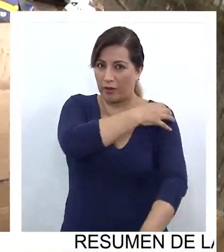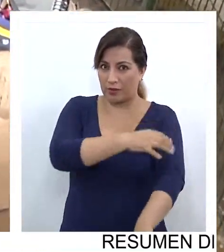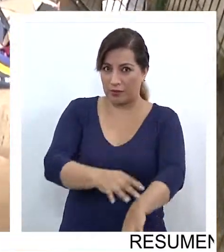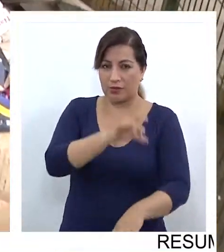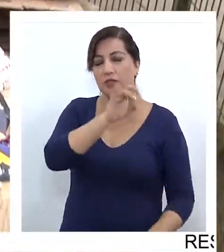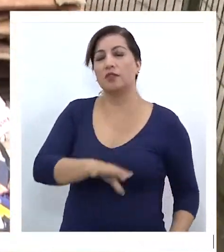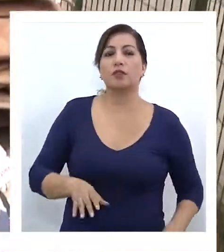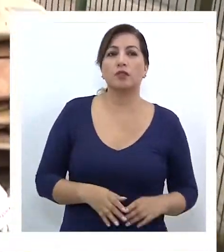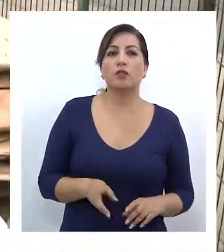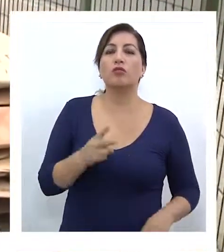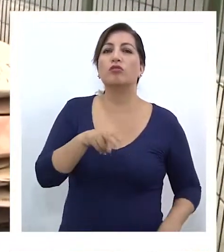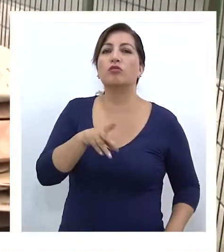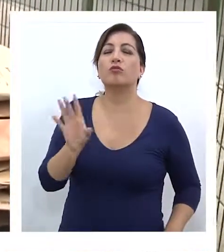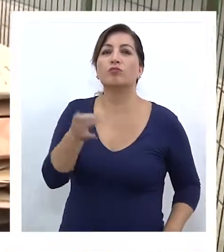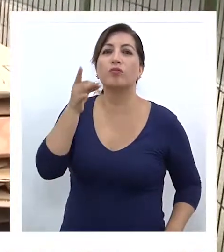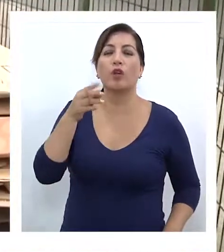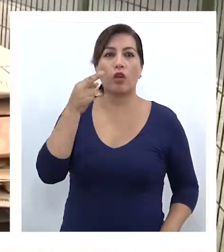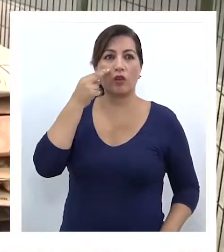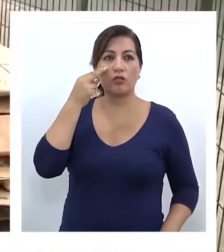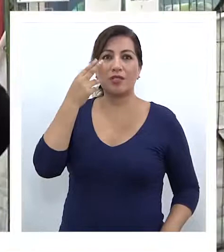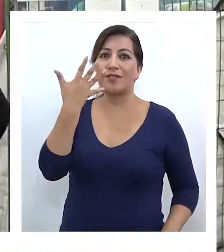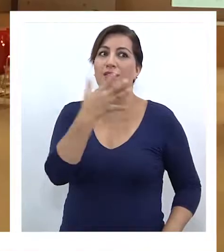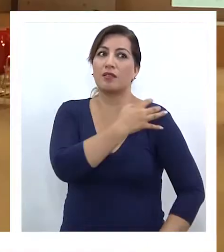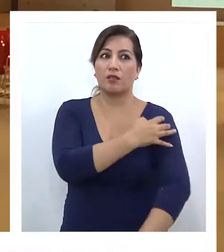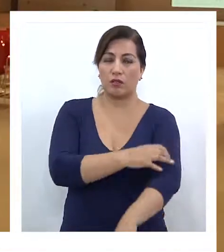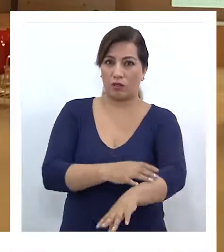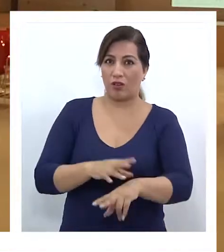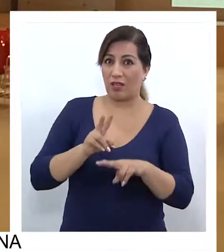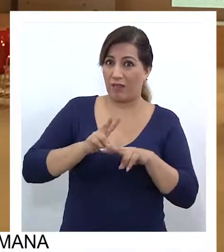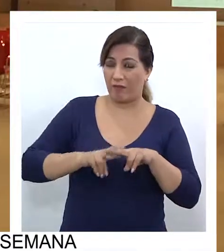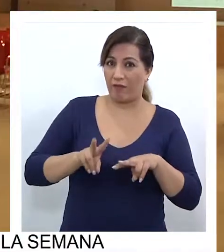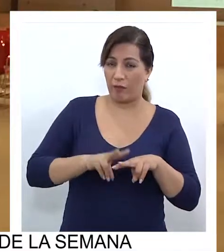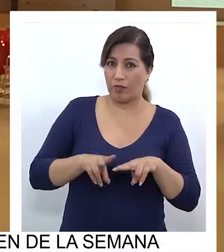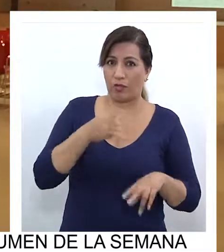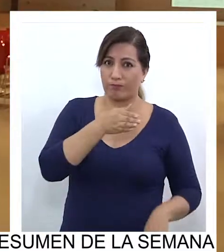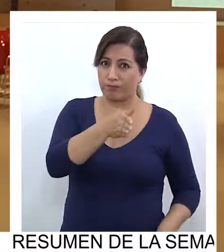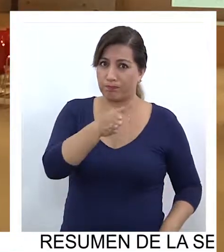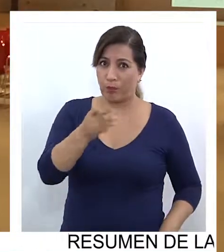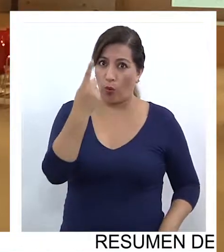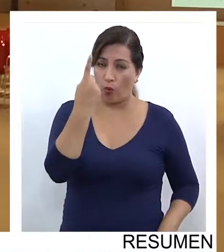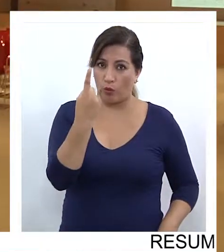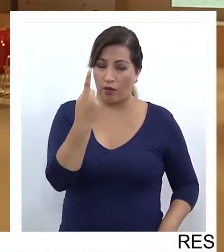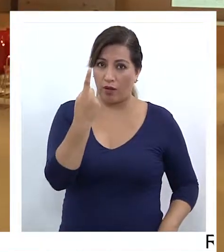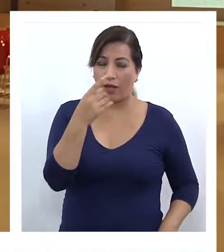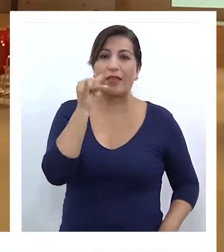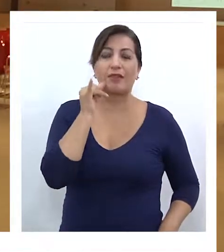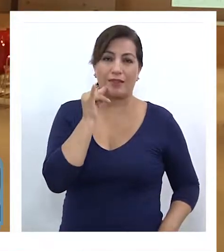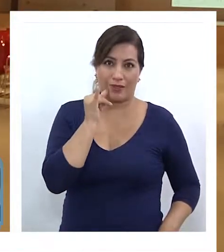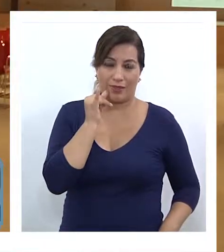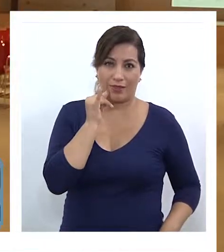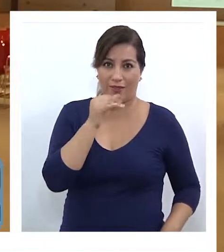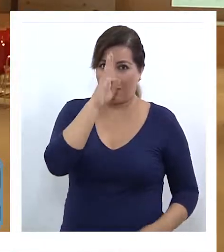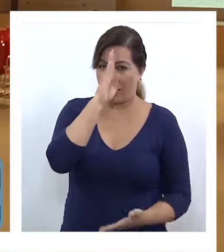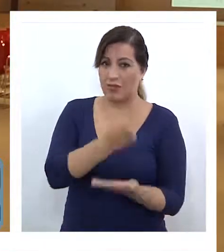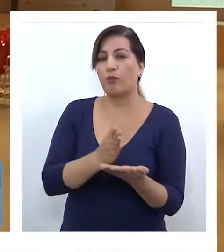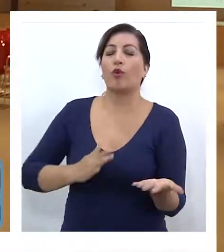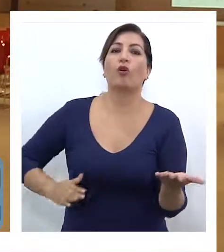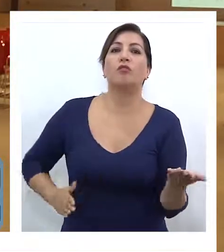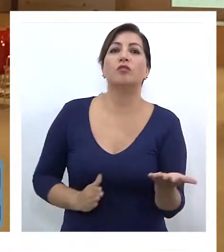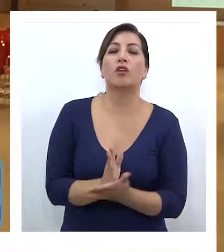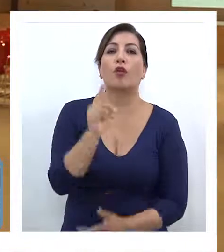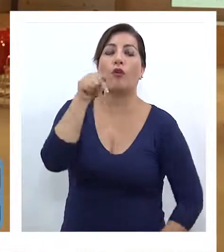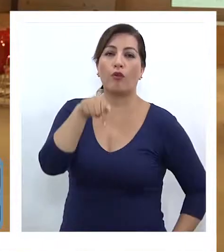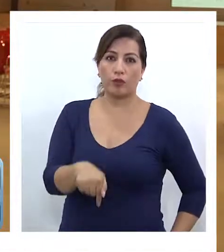Hemos identificado solo 5 regiones a las que vamos a visitar y una de ellas es Iquique y decidimos partir